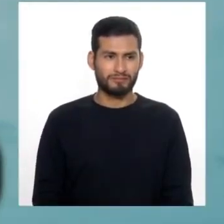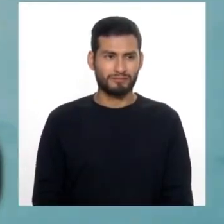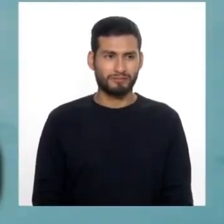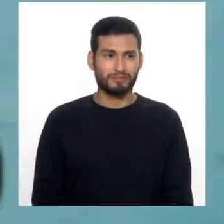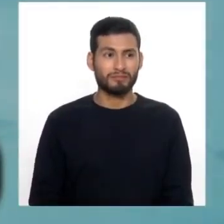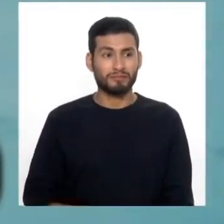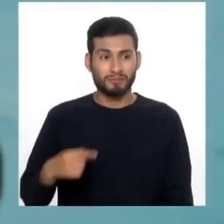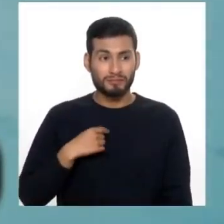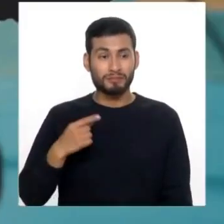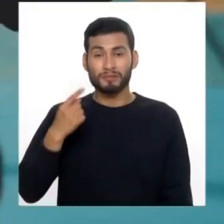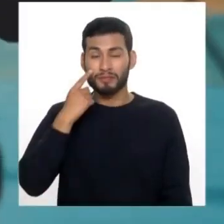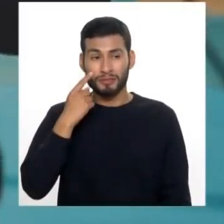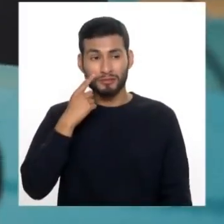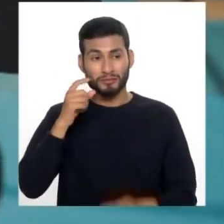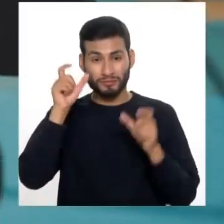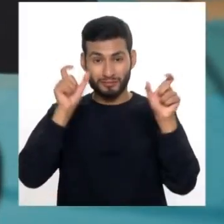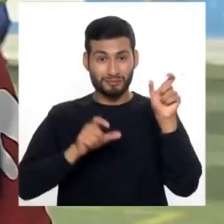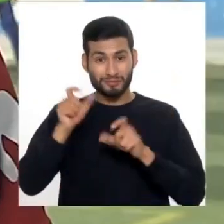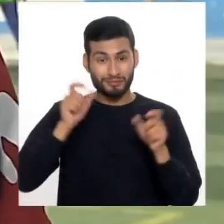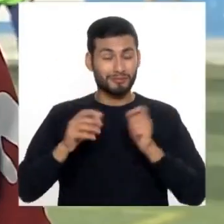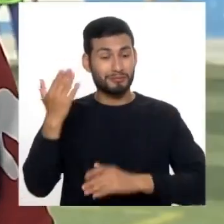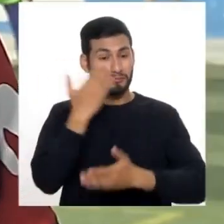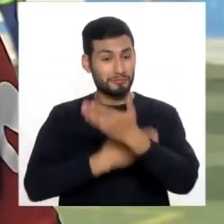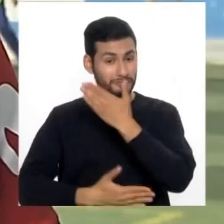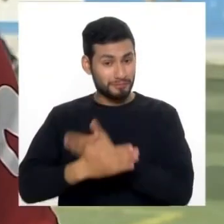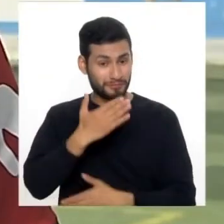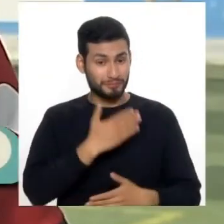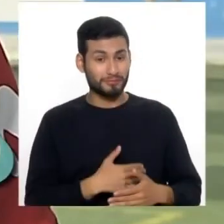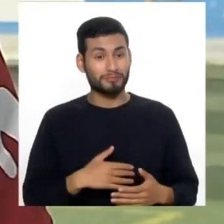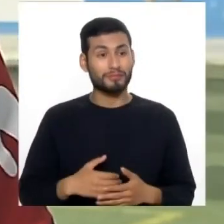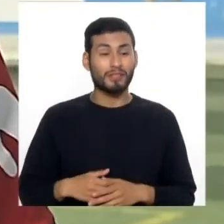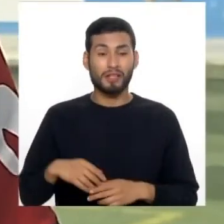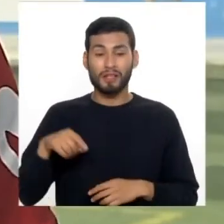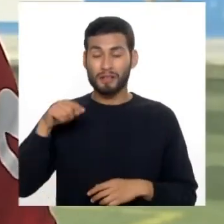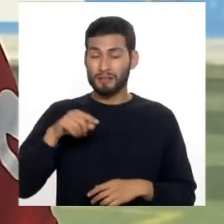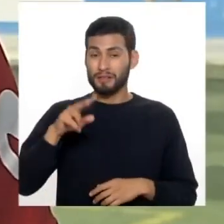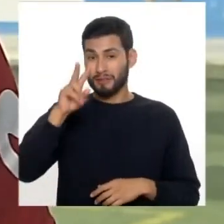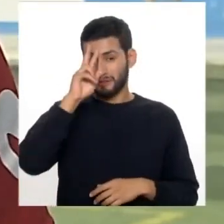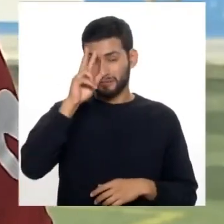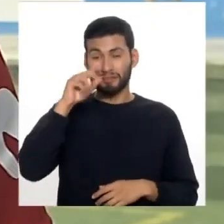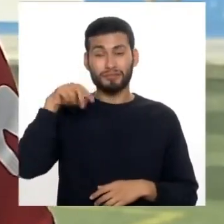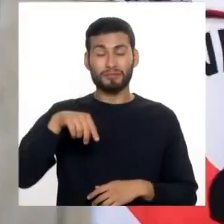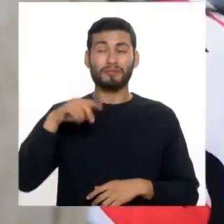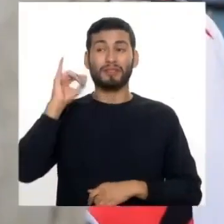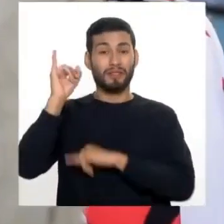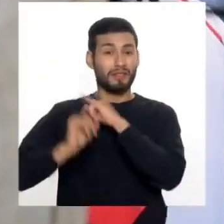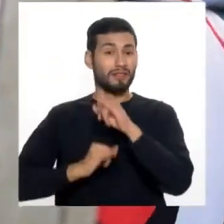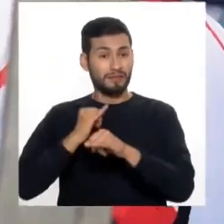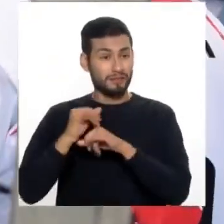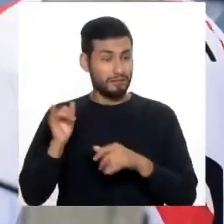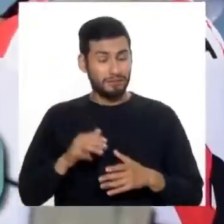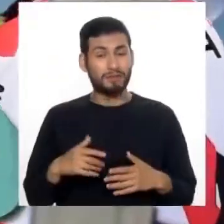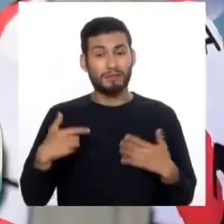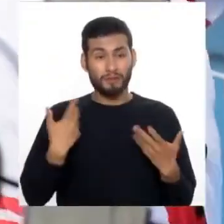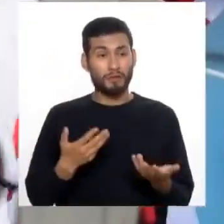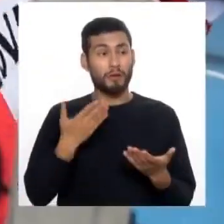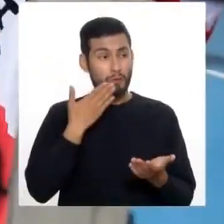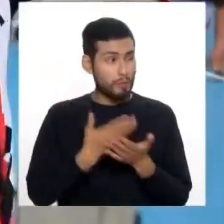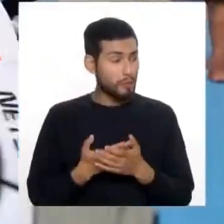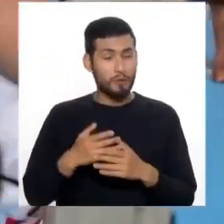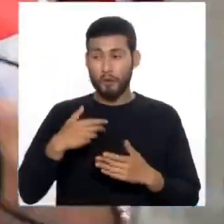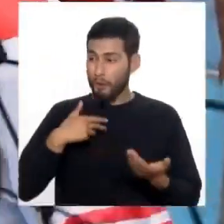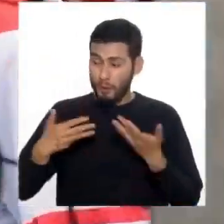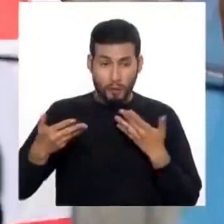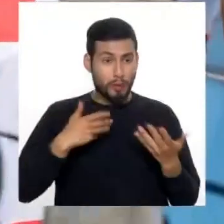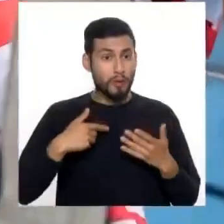Conocí a muchas personas con discapacidad física aquí en Perú, internacionalmente también. La pasamos muy bien,